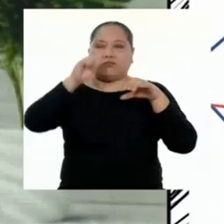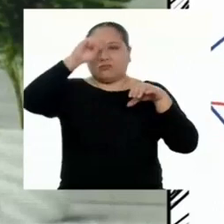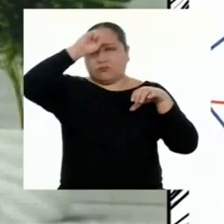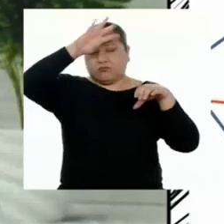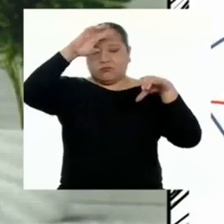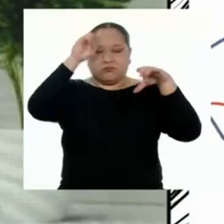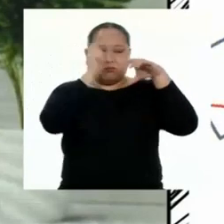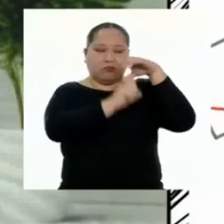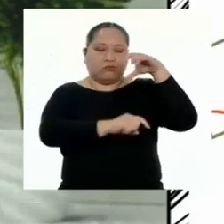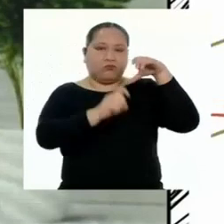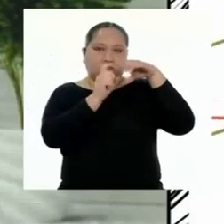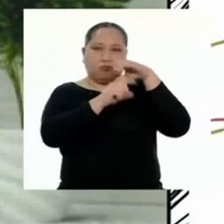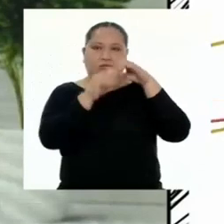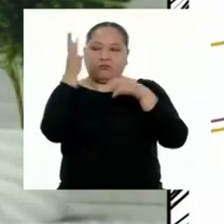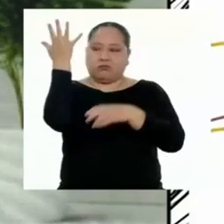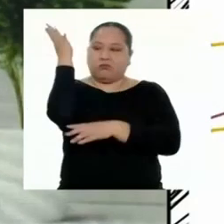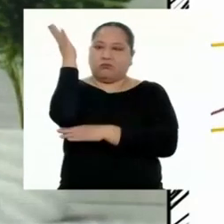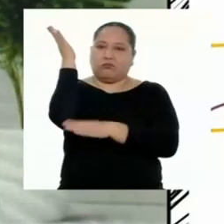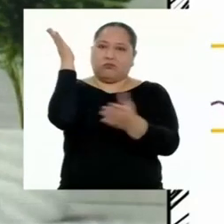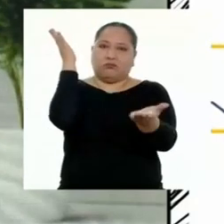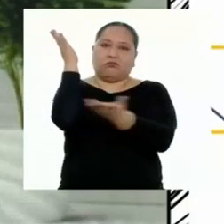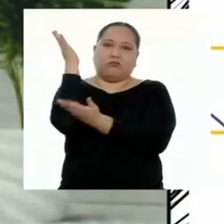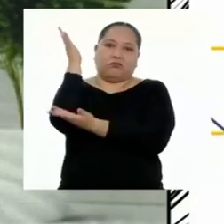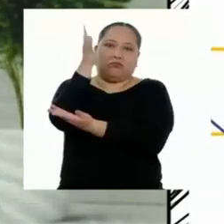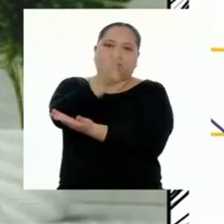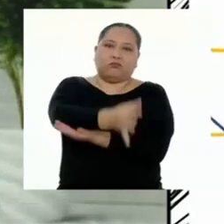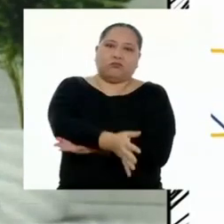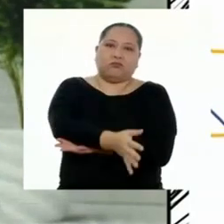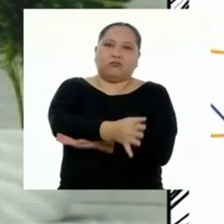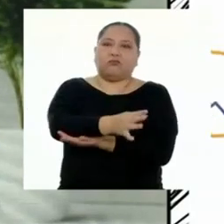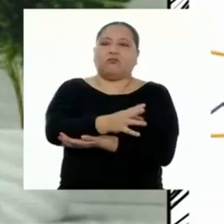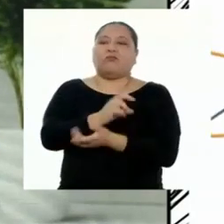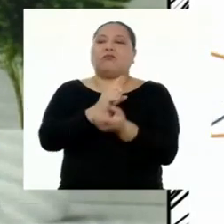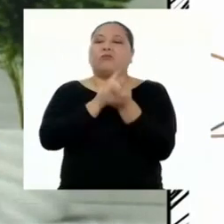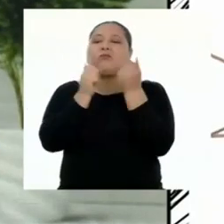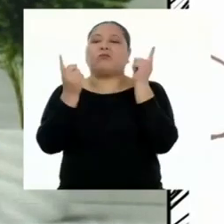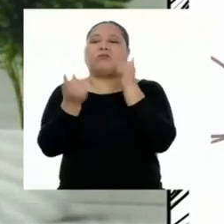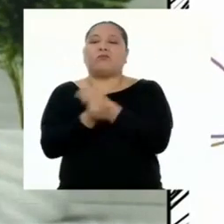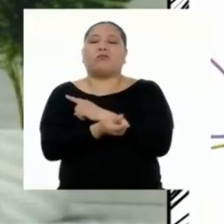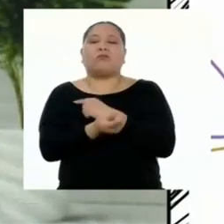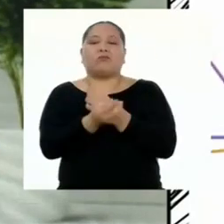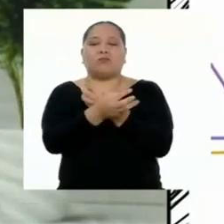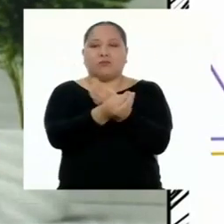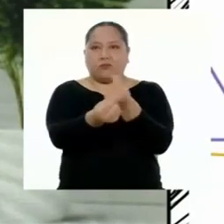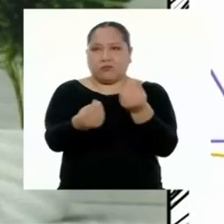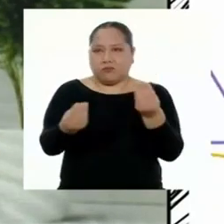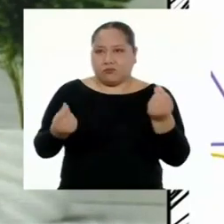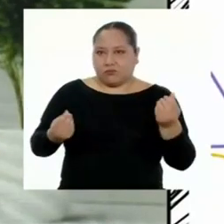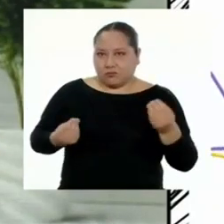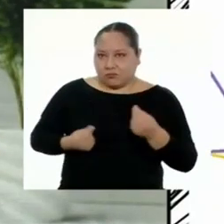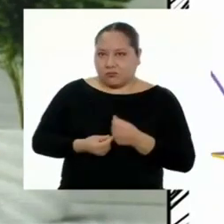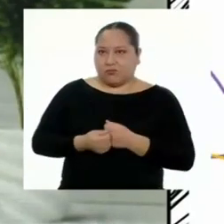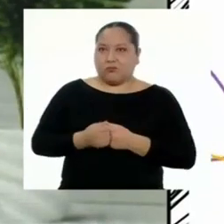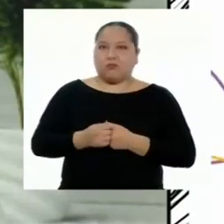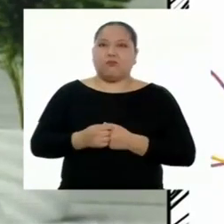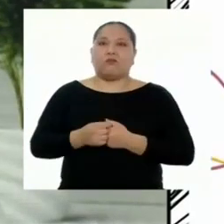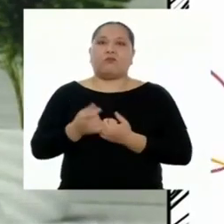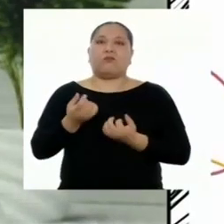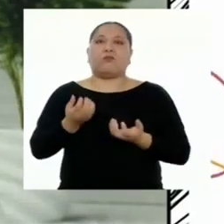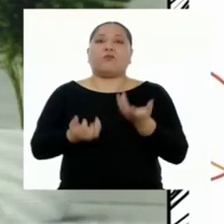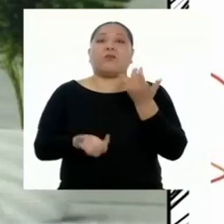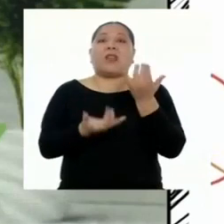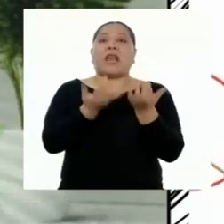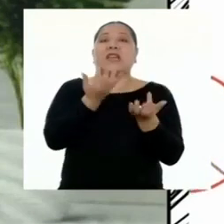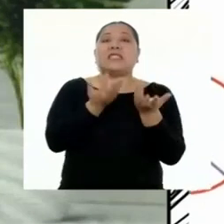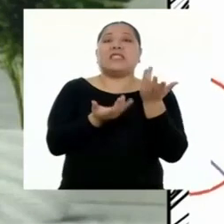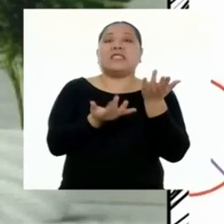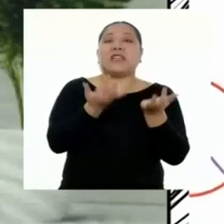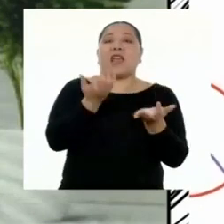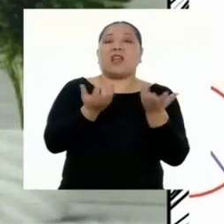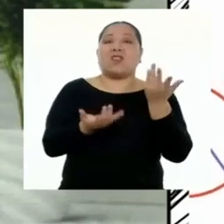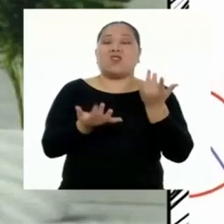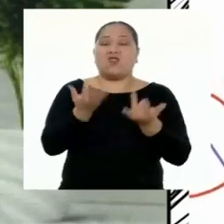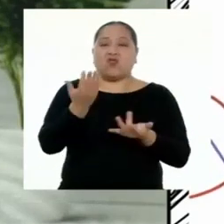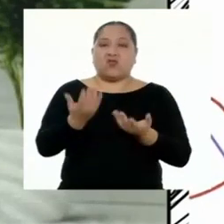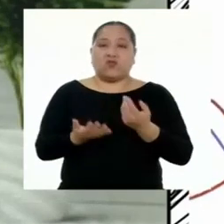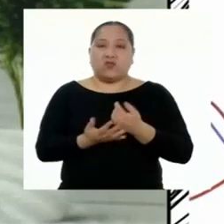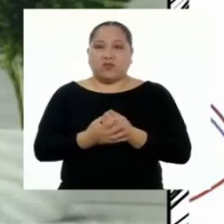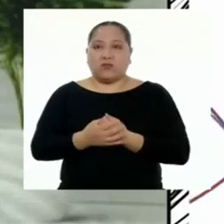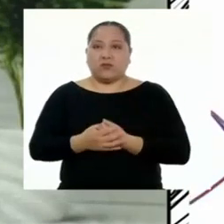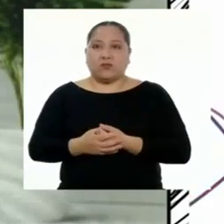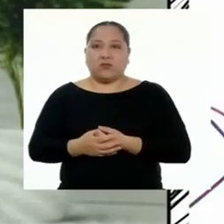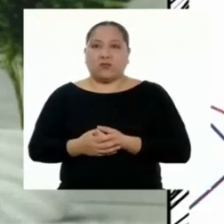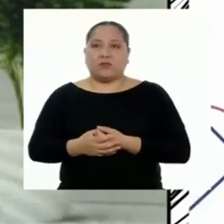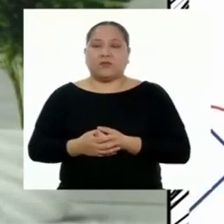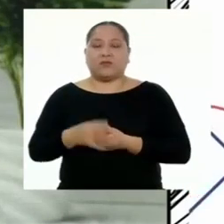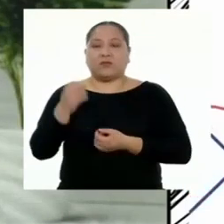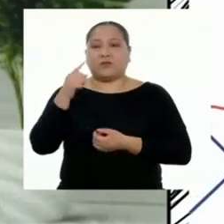minería ilegal, la tala, el cambio de uso de tierras para la agricultura, los incendios forestales, entre otros. Los